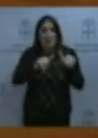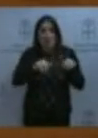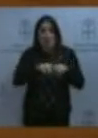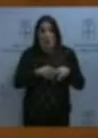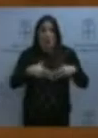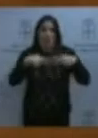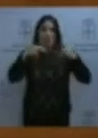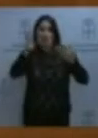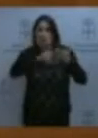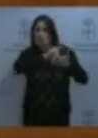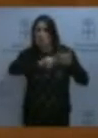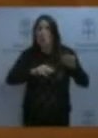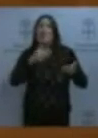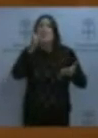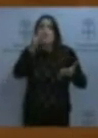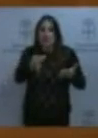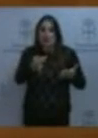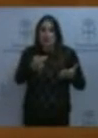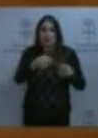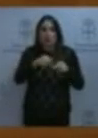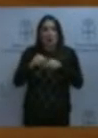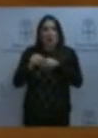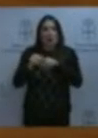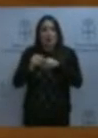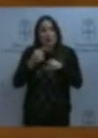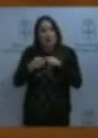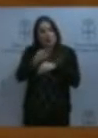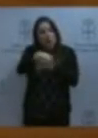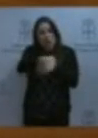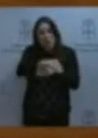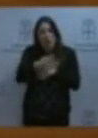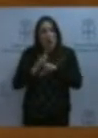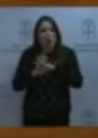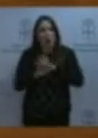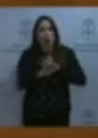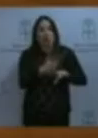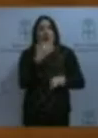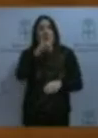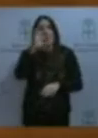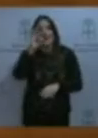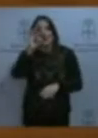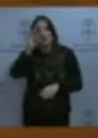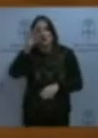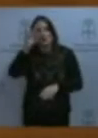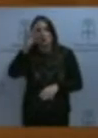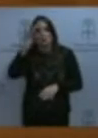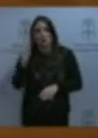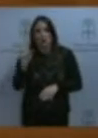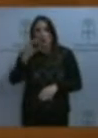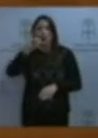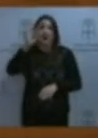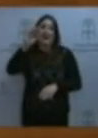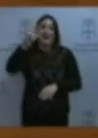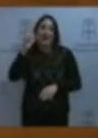consintiendo que se pierdan sus vestigios materiales. Las herramientas básicas de gestión, tales como el IPCA, el IPAC o el Inventario de Patrimonio